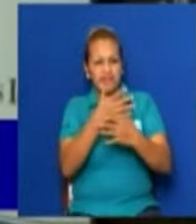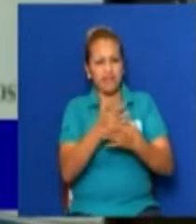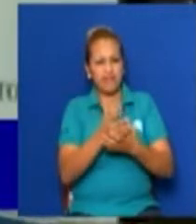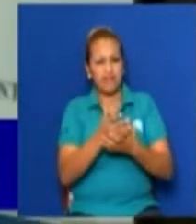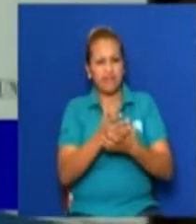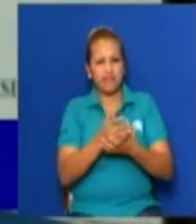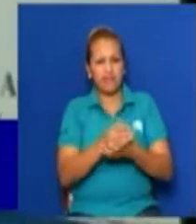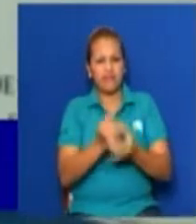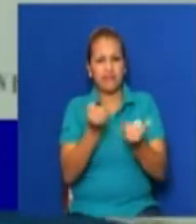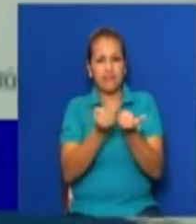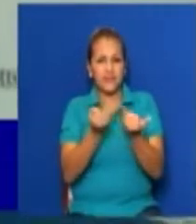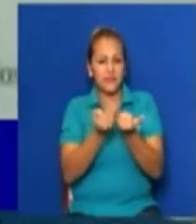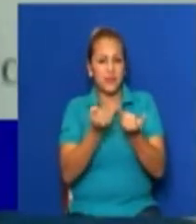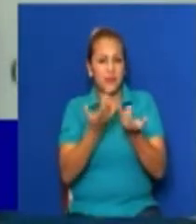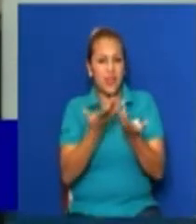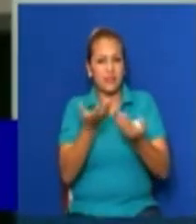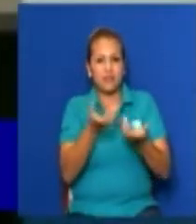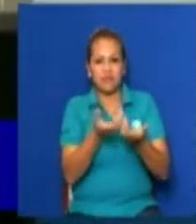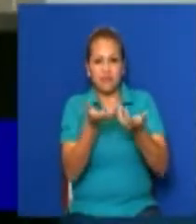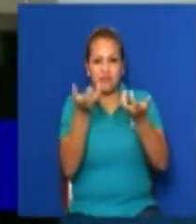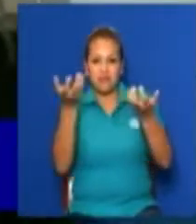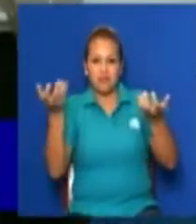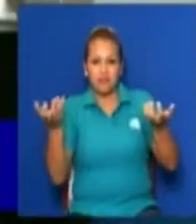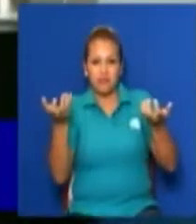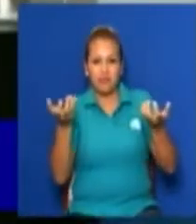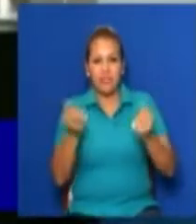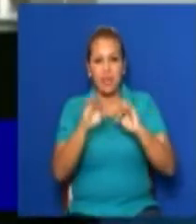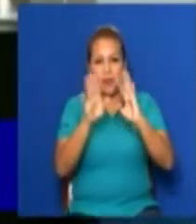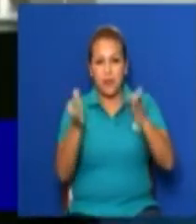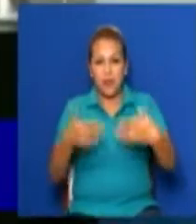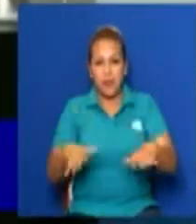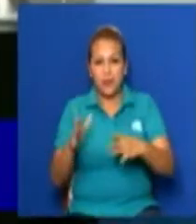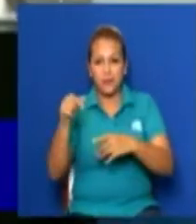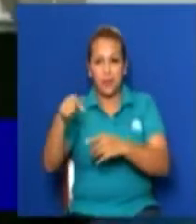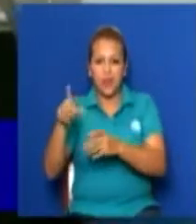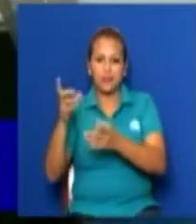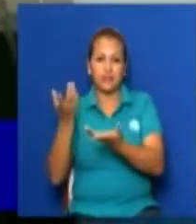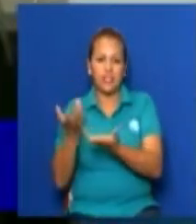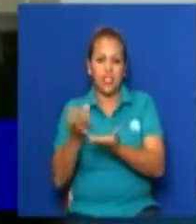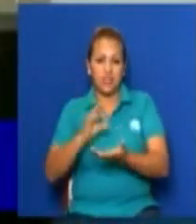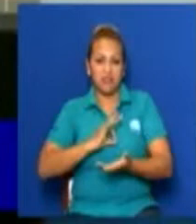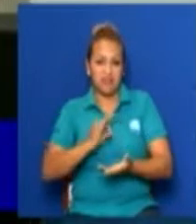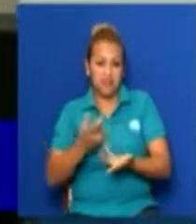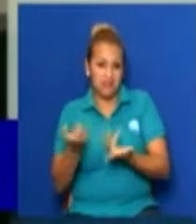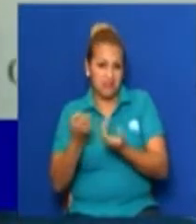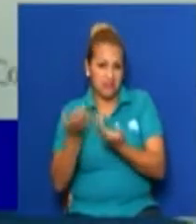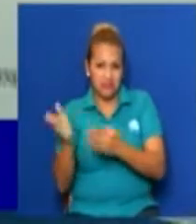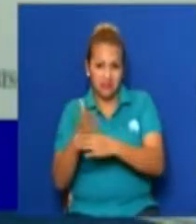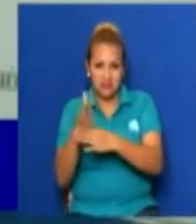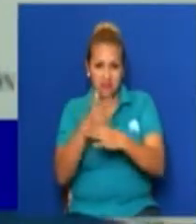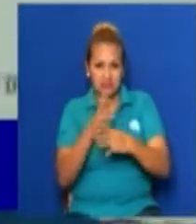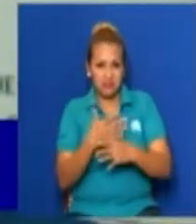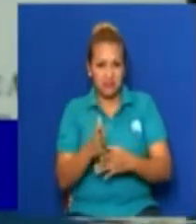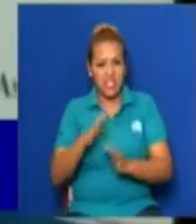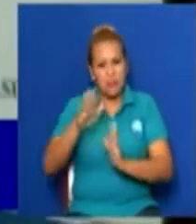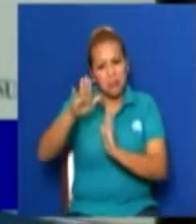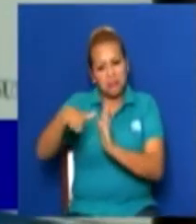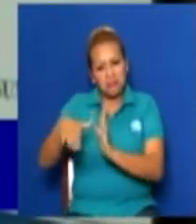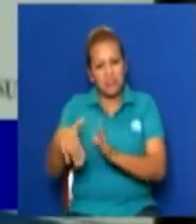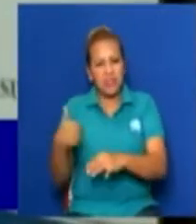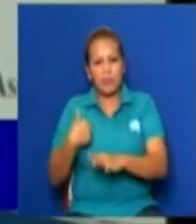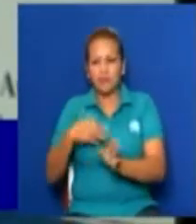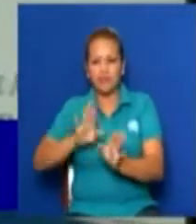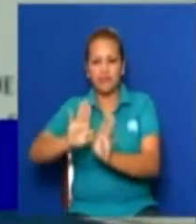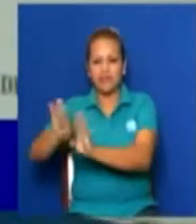se invisibiliza muchas veces la mujer rural, que está en una gran desventaja en este campo.